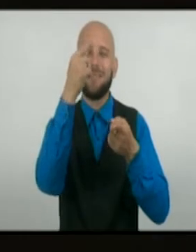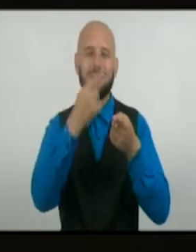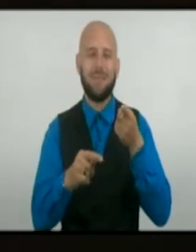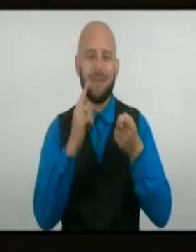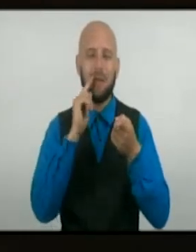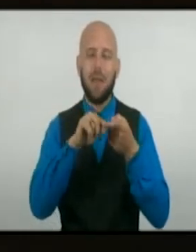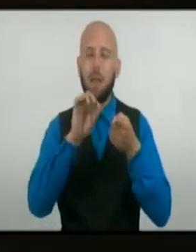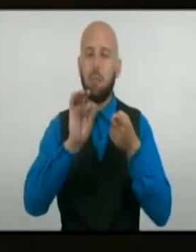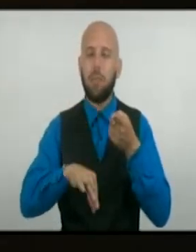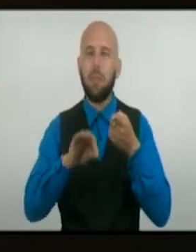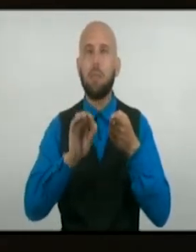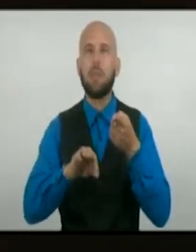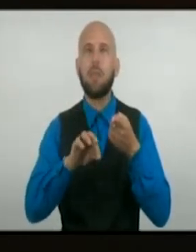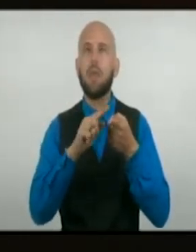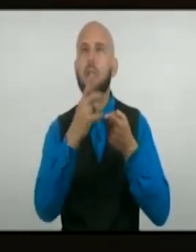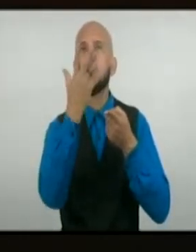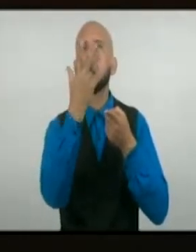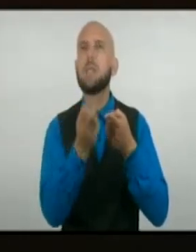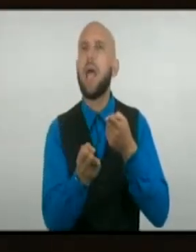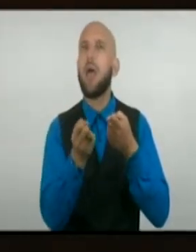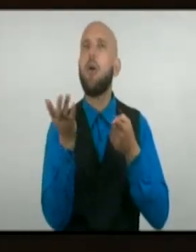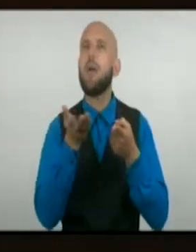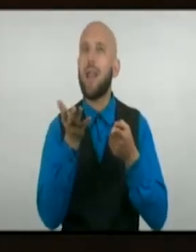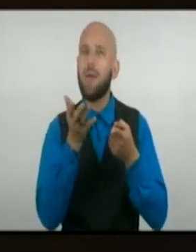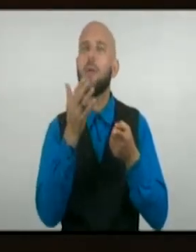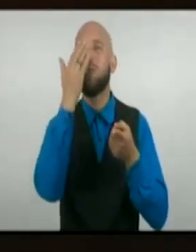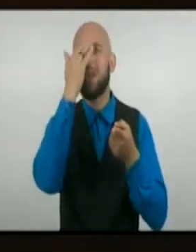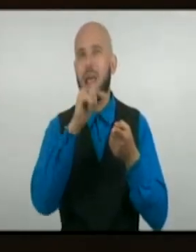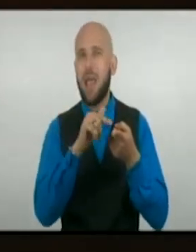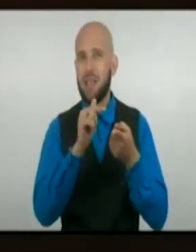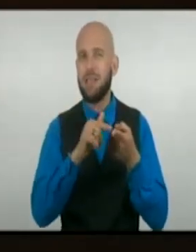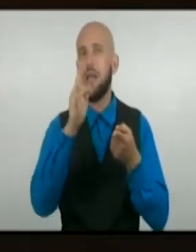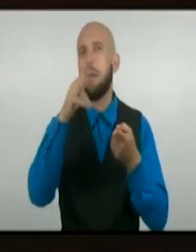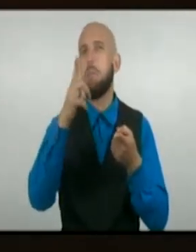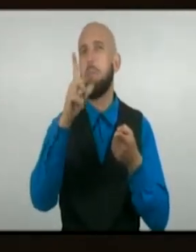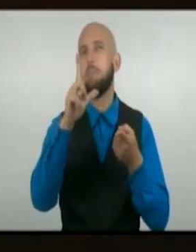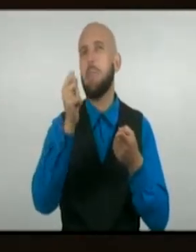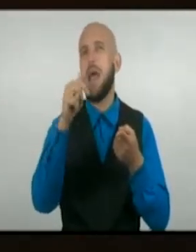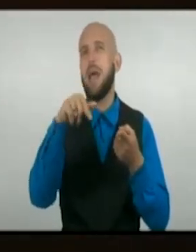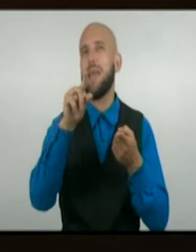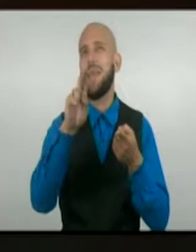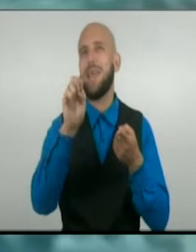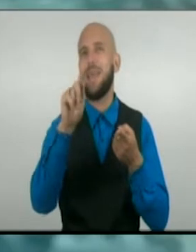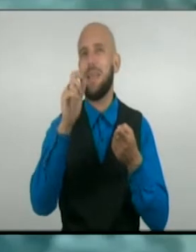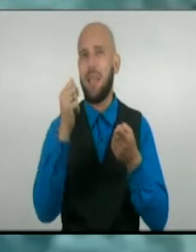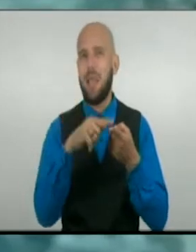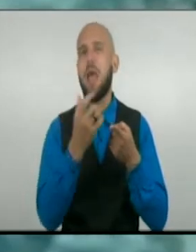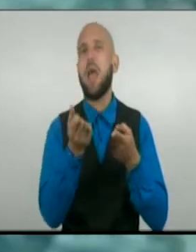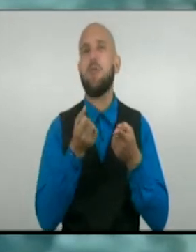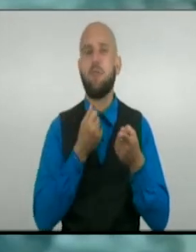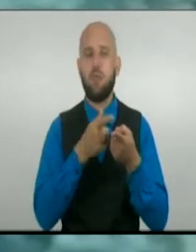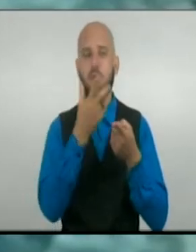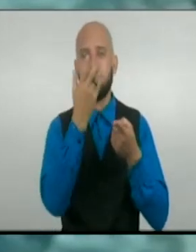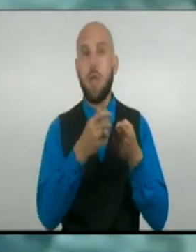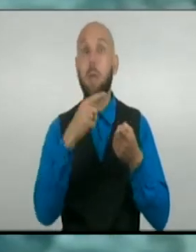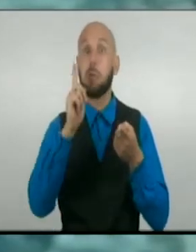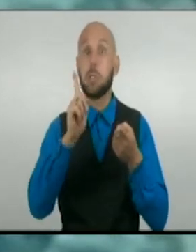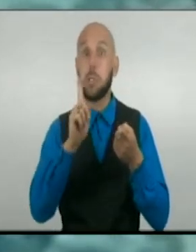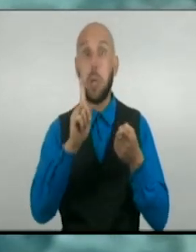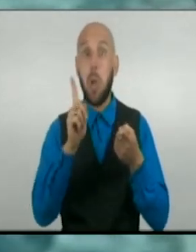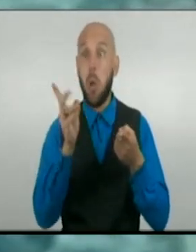magulladura las plaquetas se adquieren entre sí para formar un coágulo o tapón que ayuda a controlar el sangrado